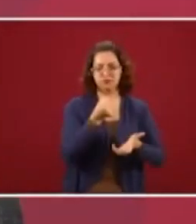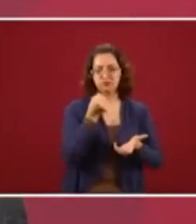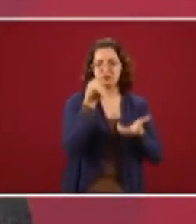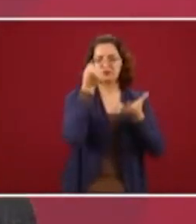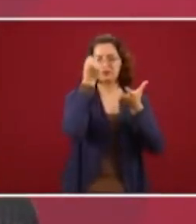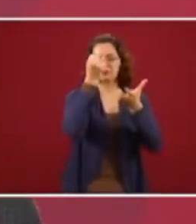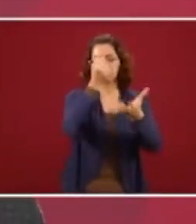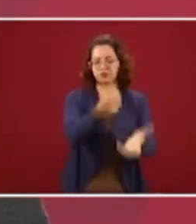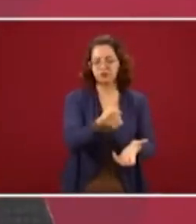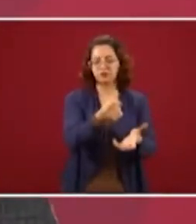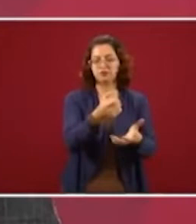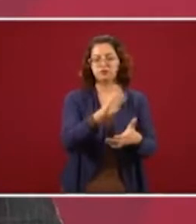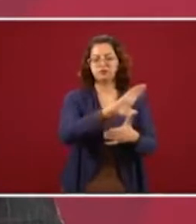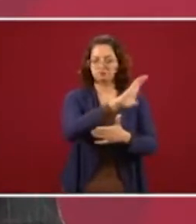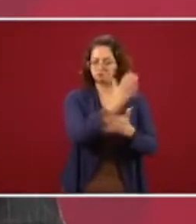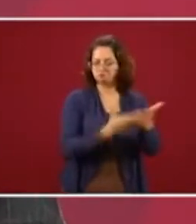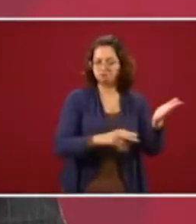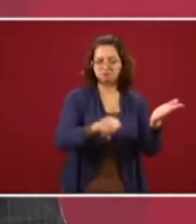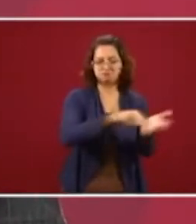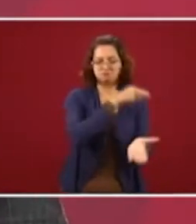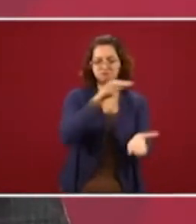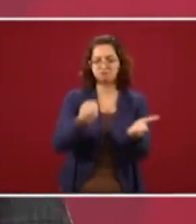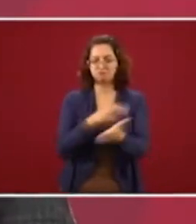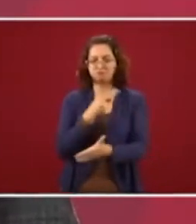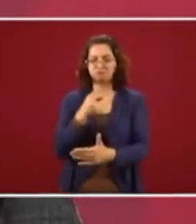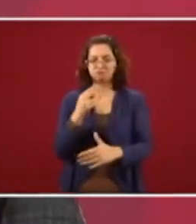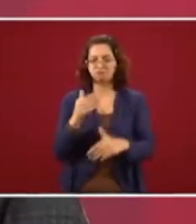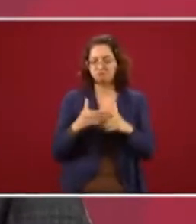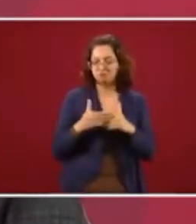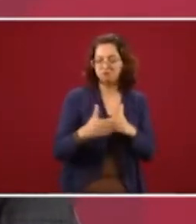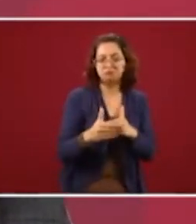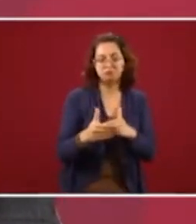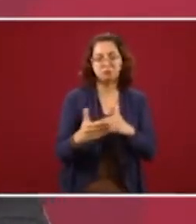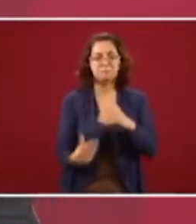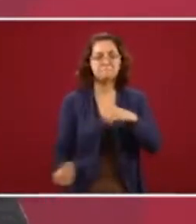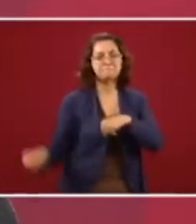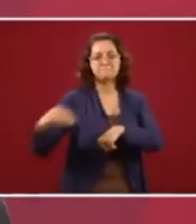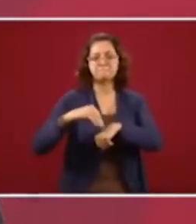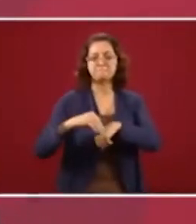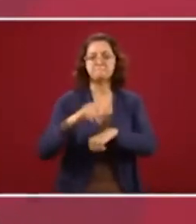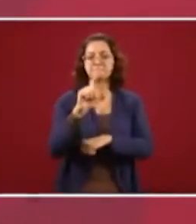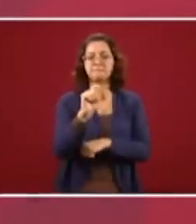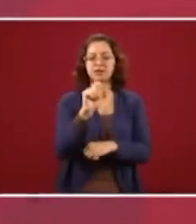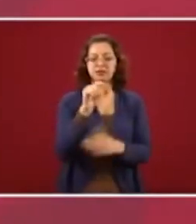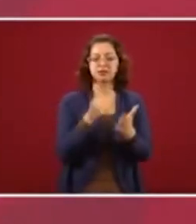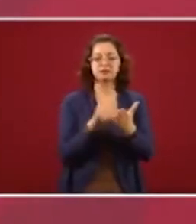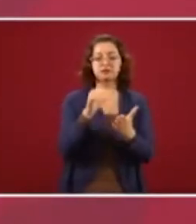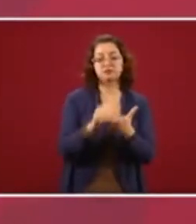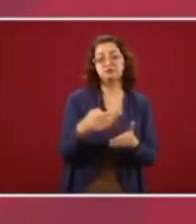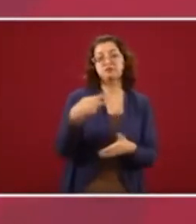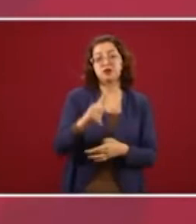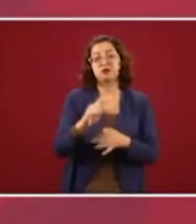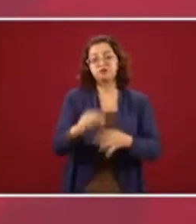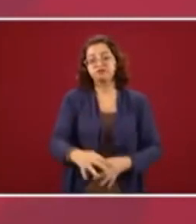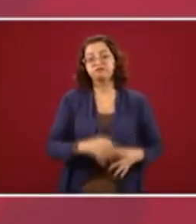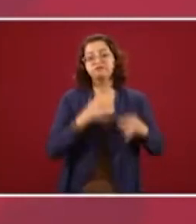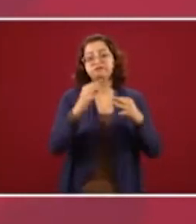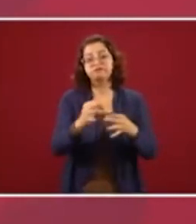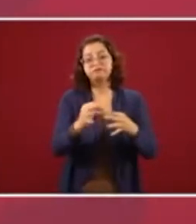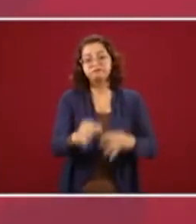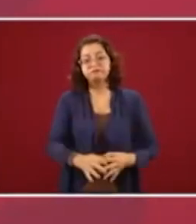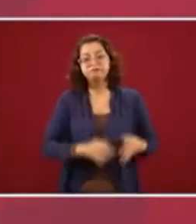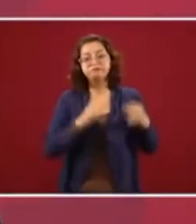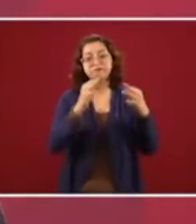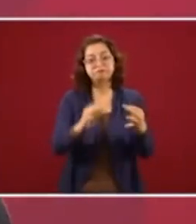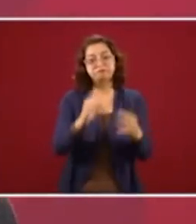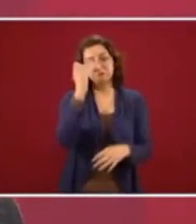después de los primeros contratos a 20 millones de pesos. Sin embargo, por los retrasos de la obra y por diferentes dificultades